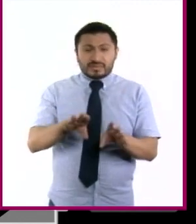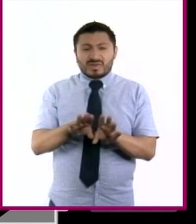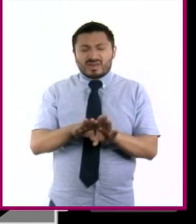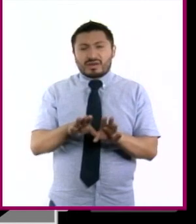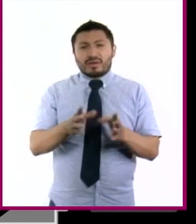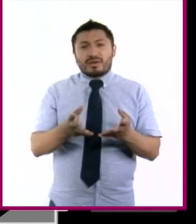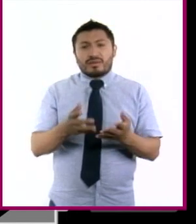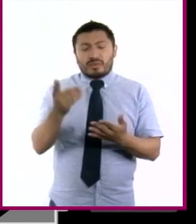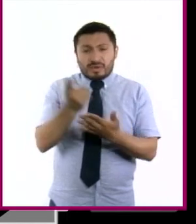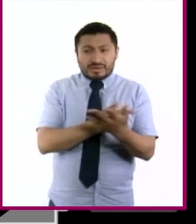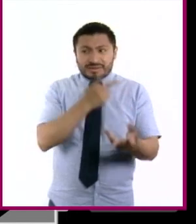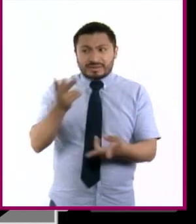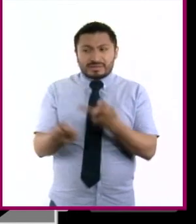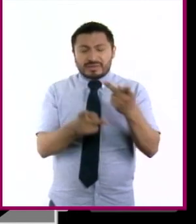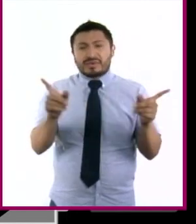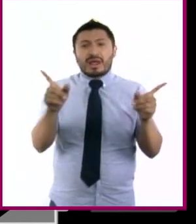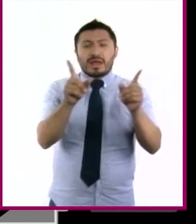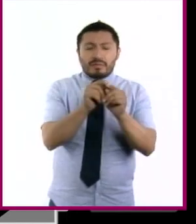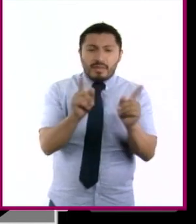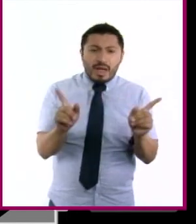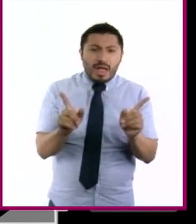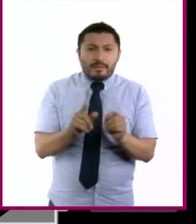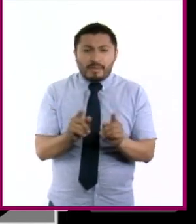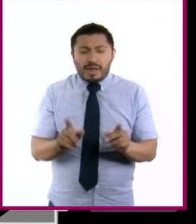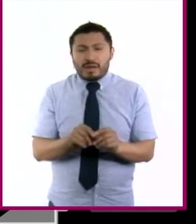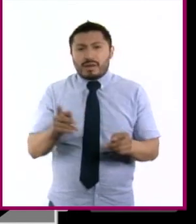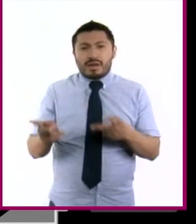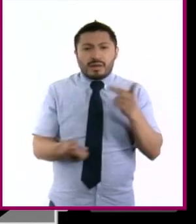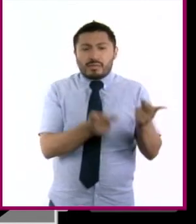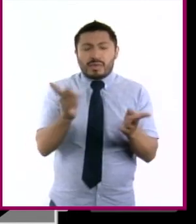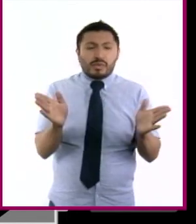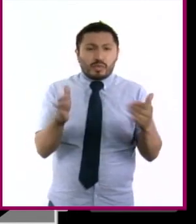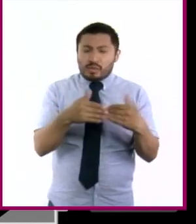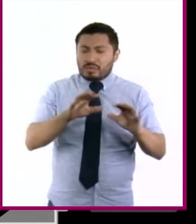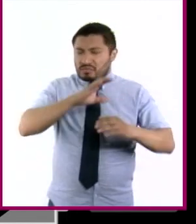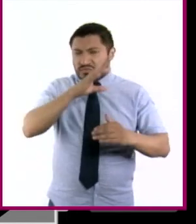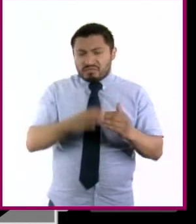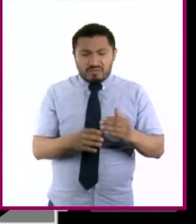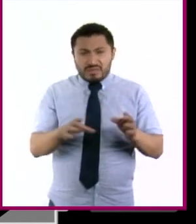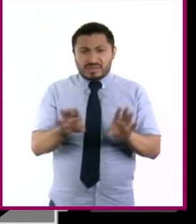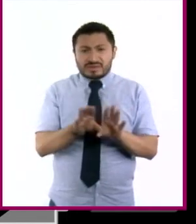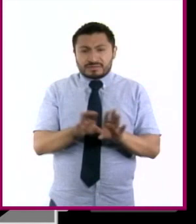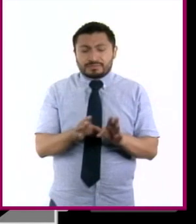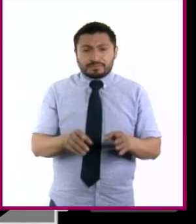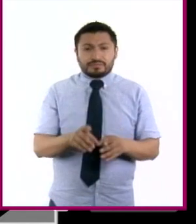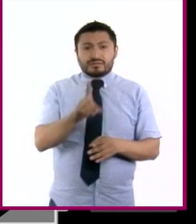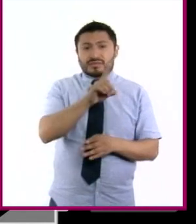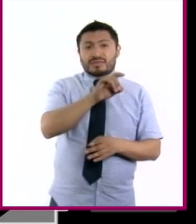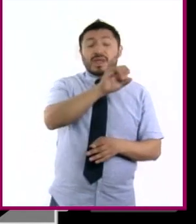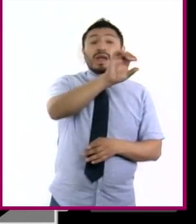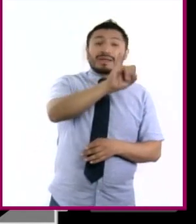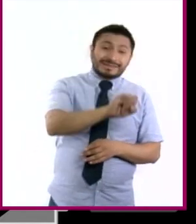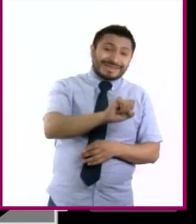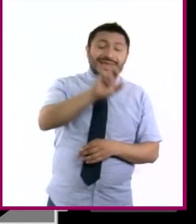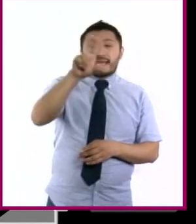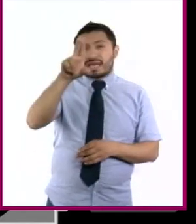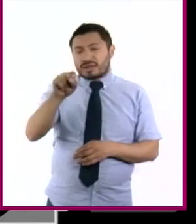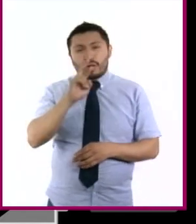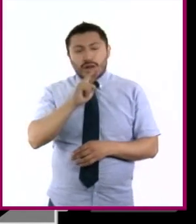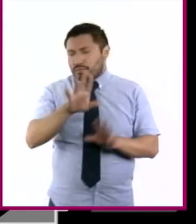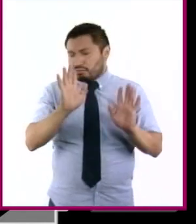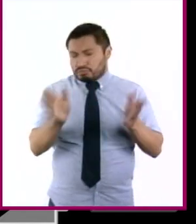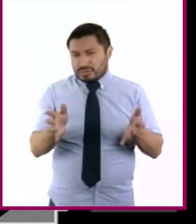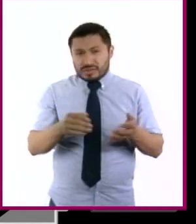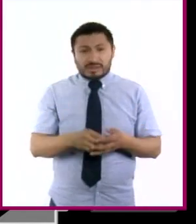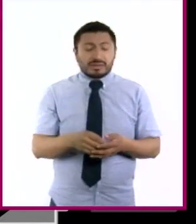más compactos, preferiblemente con preguntas cerradas, ya sean de estilo dicotómico, es decir, de sí o no,